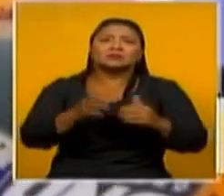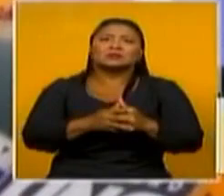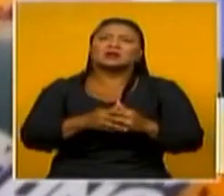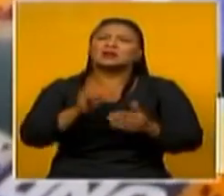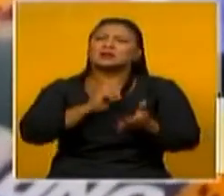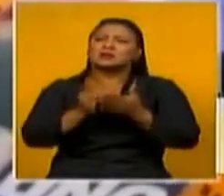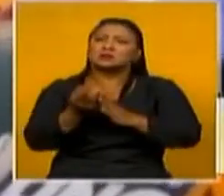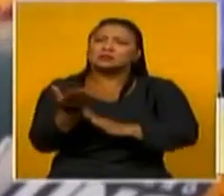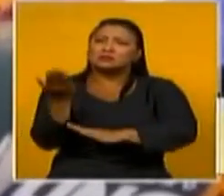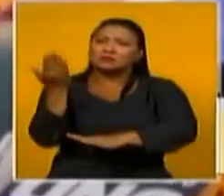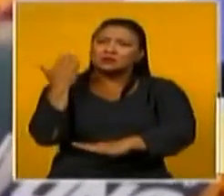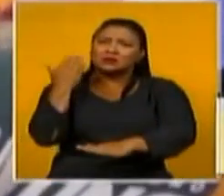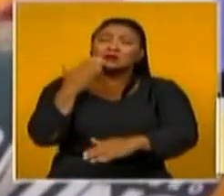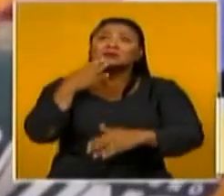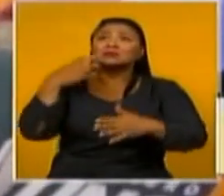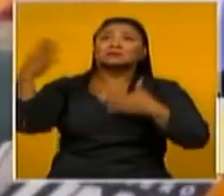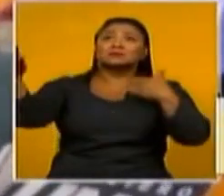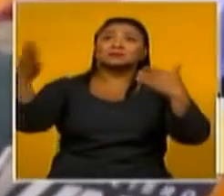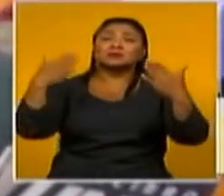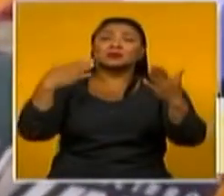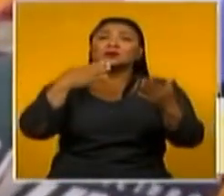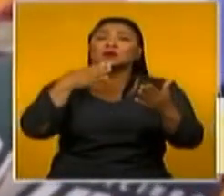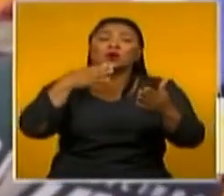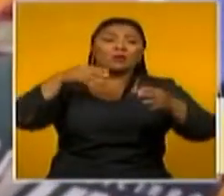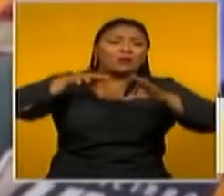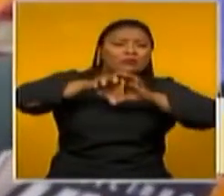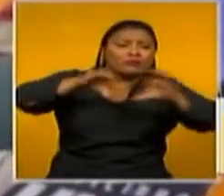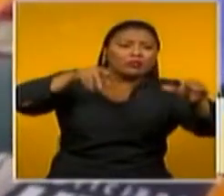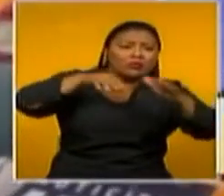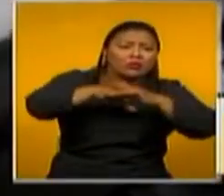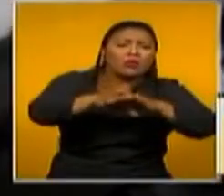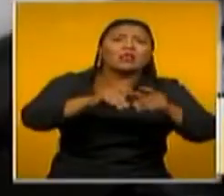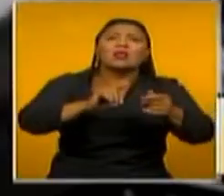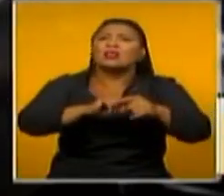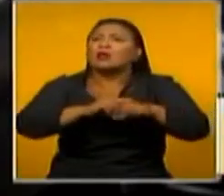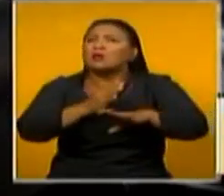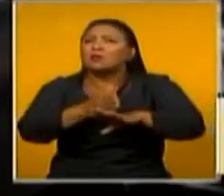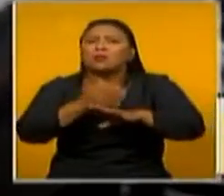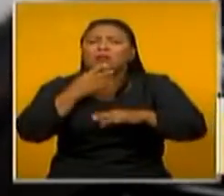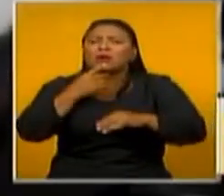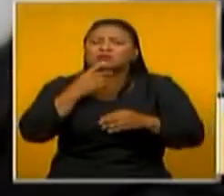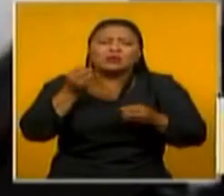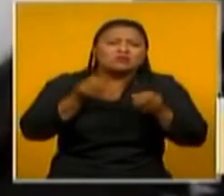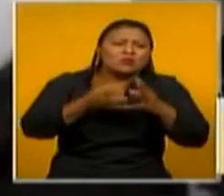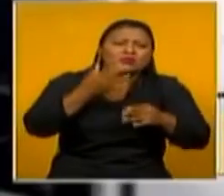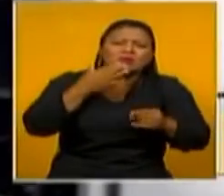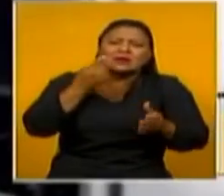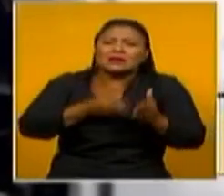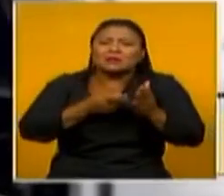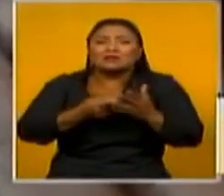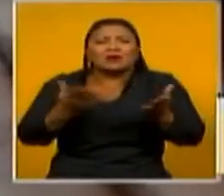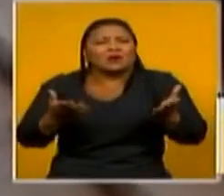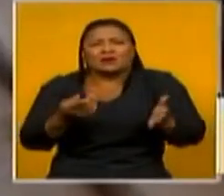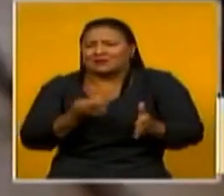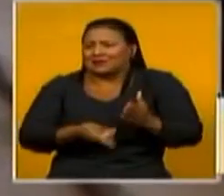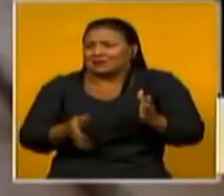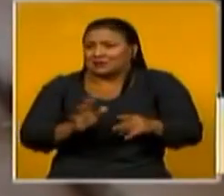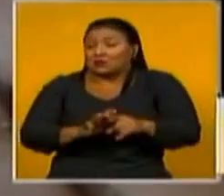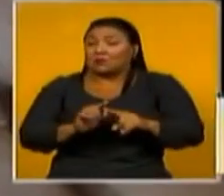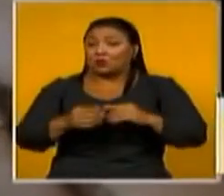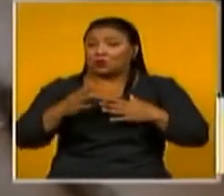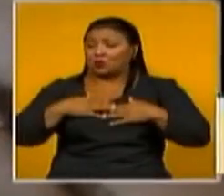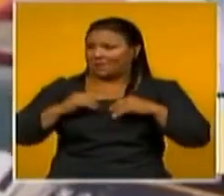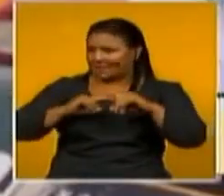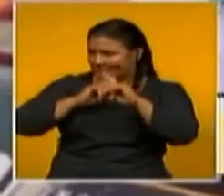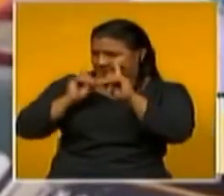semana anterior que era el aire que le habían dejado meter, después del aire que no encontraban la burbuja y ahora es un sabotaje. Pero yo les hago una